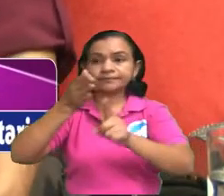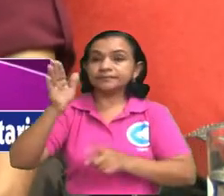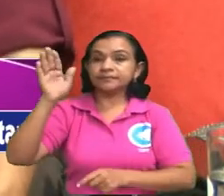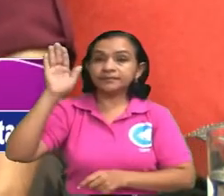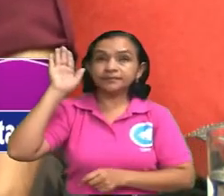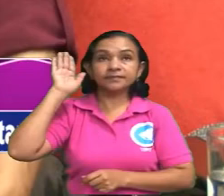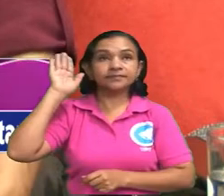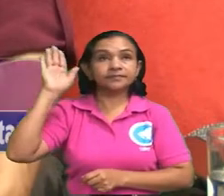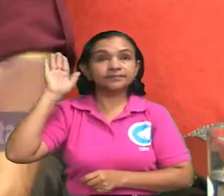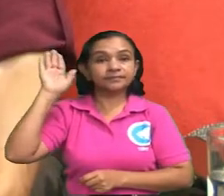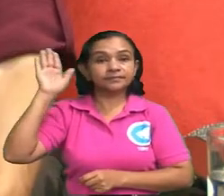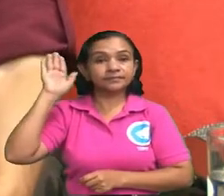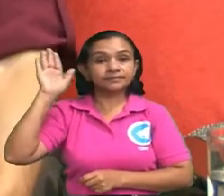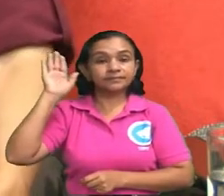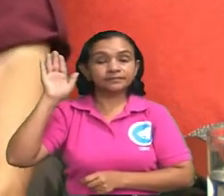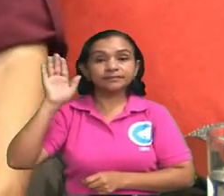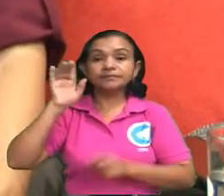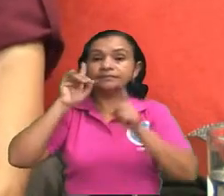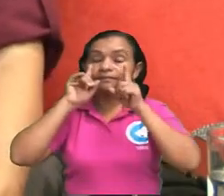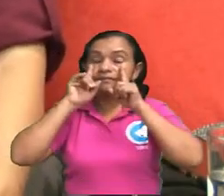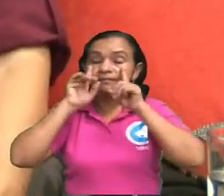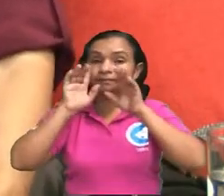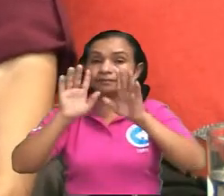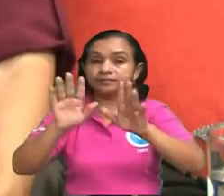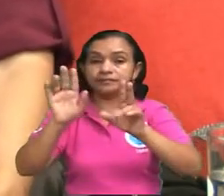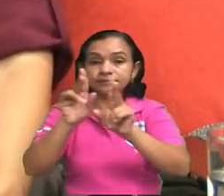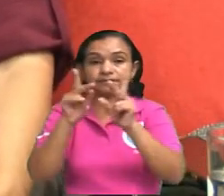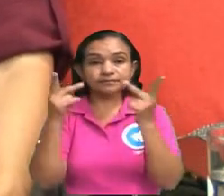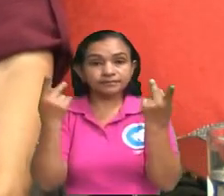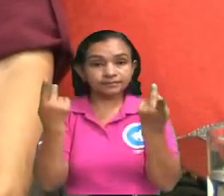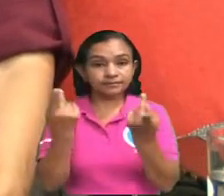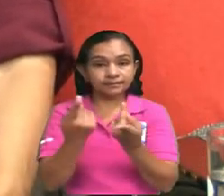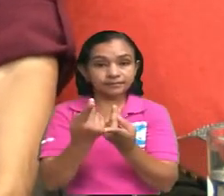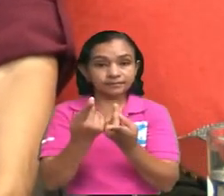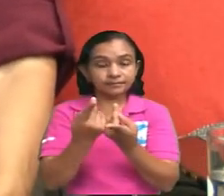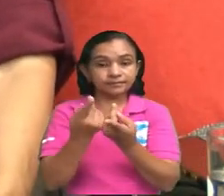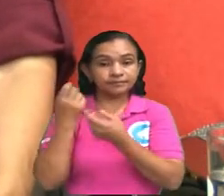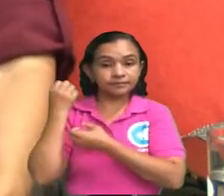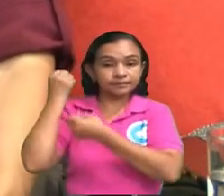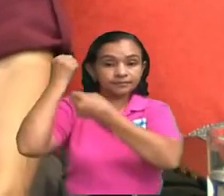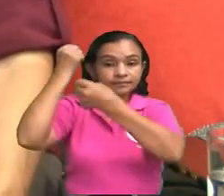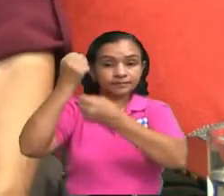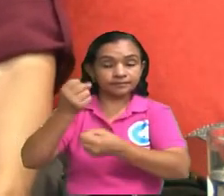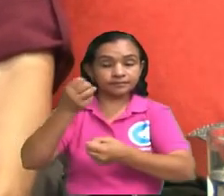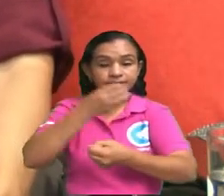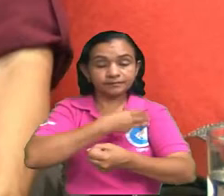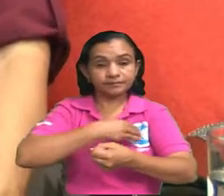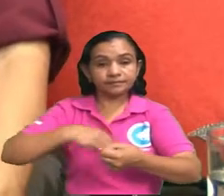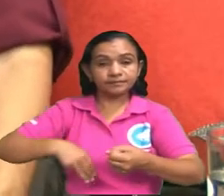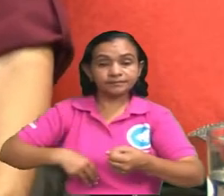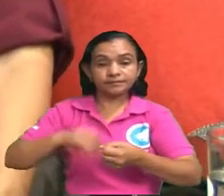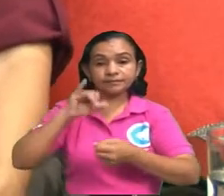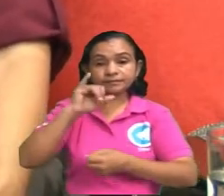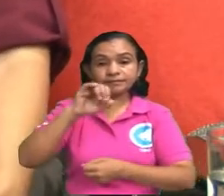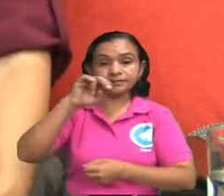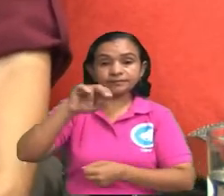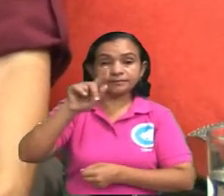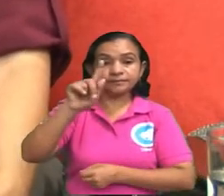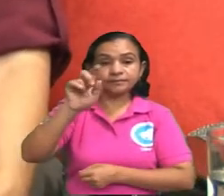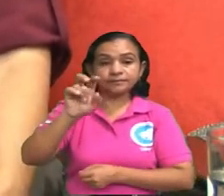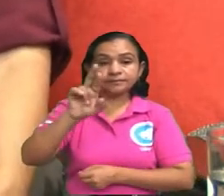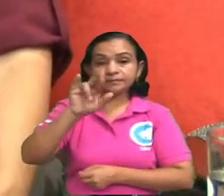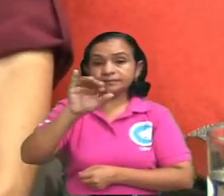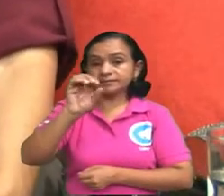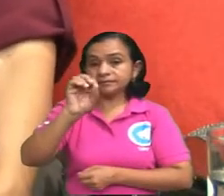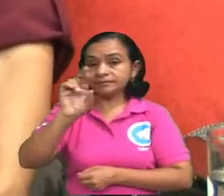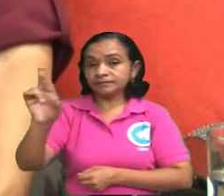comprometido con la seguridad del pueblo. Recordemos que él fue el fundador del Ministerio del Interior. Así es. Uno de los recuerdos